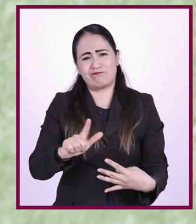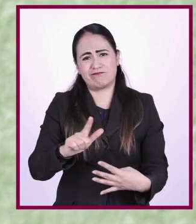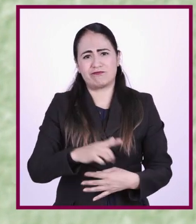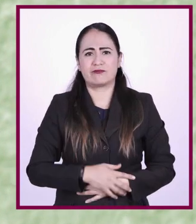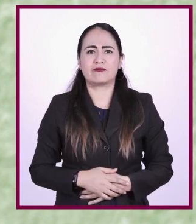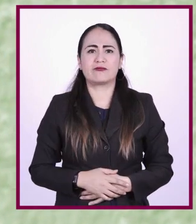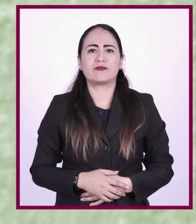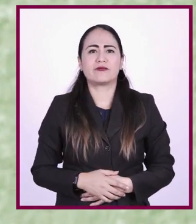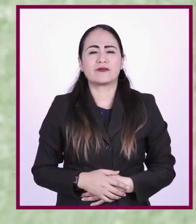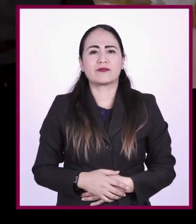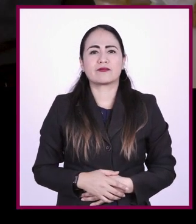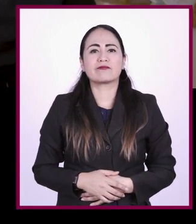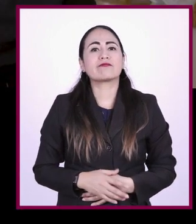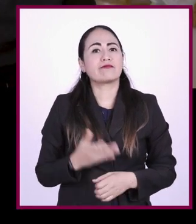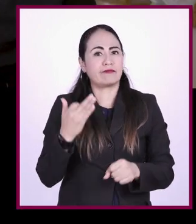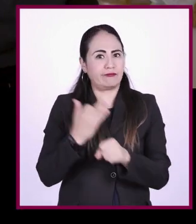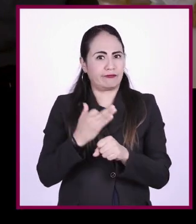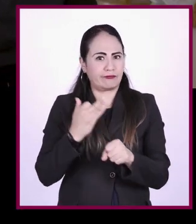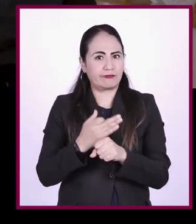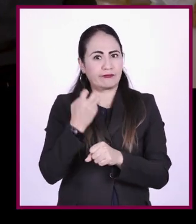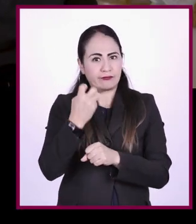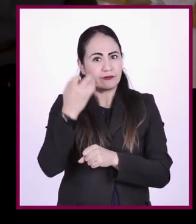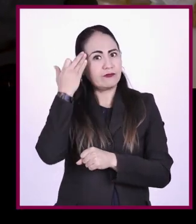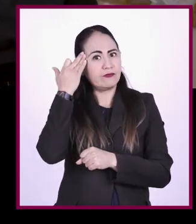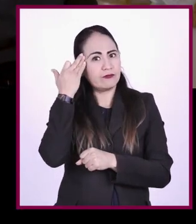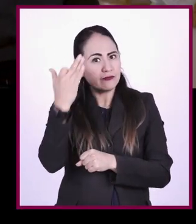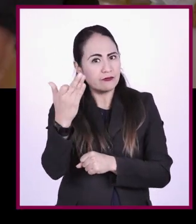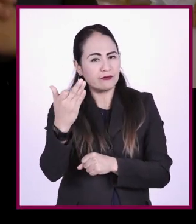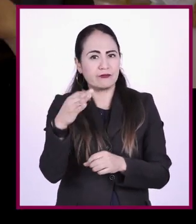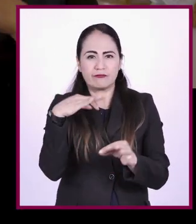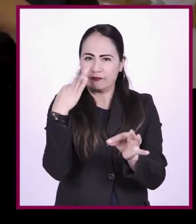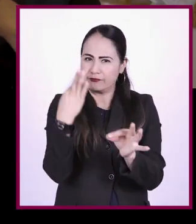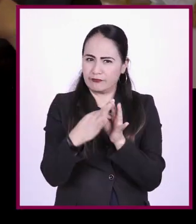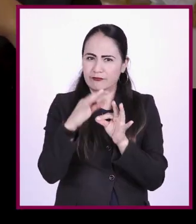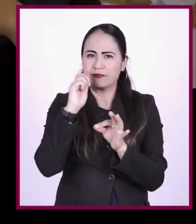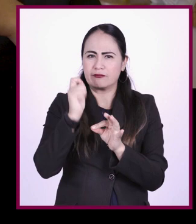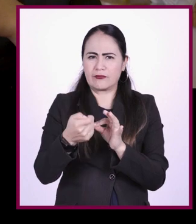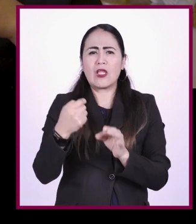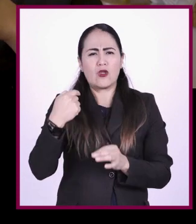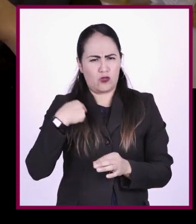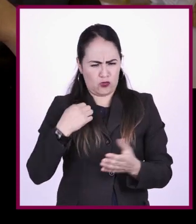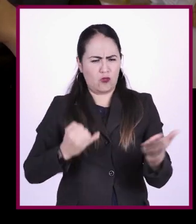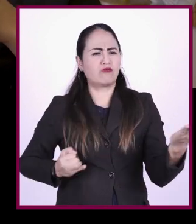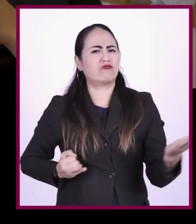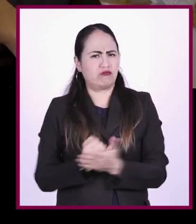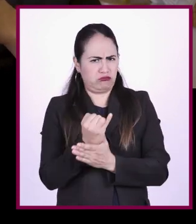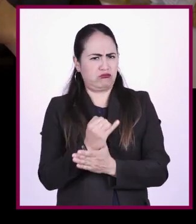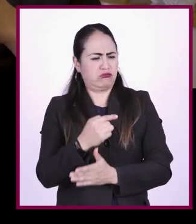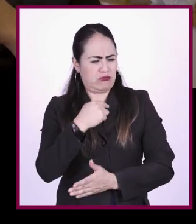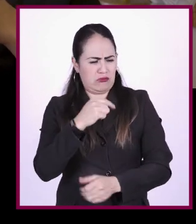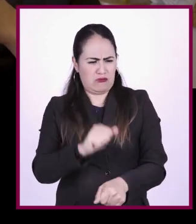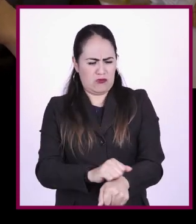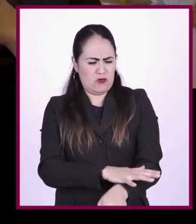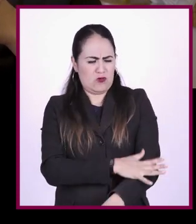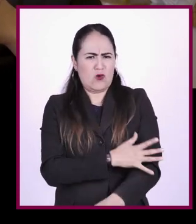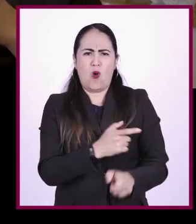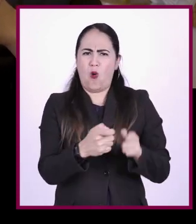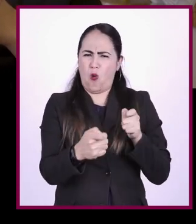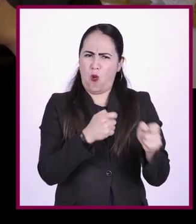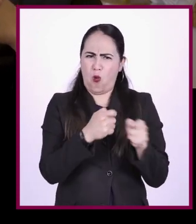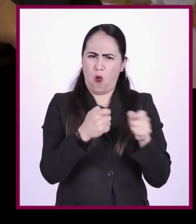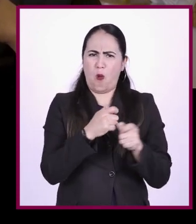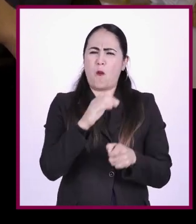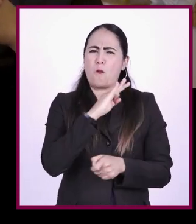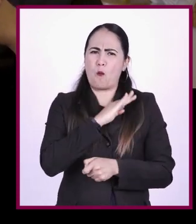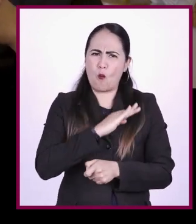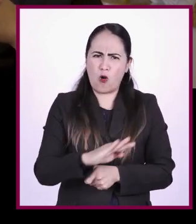Entonces, este es el momento crucial, Juana. El mejor. Cuando recuerdo que yo puedo decidir lo que voy a hacer con todo esto